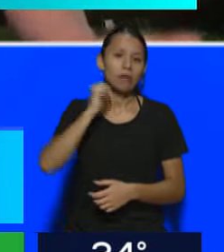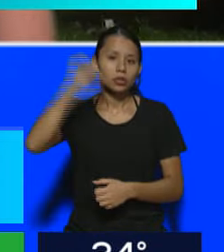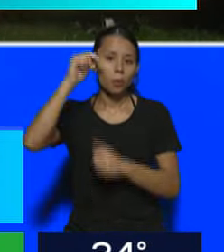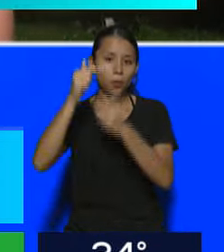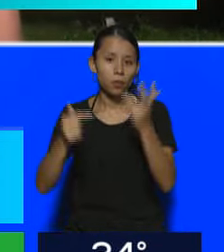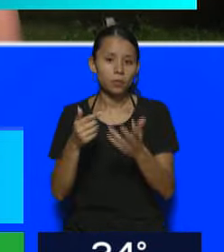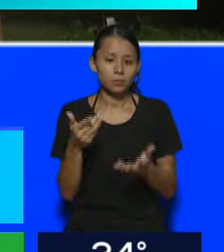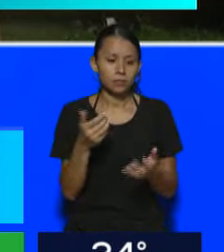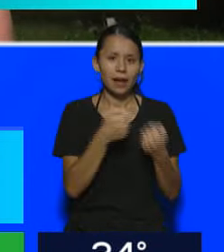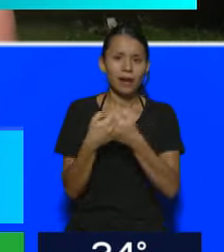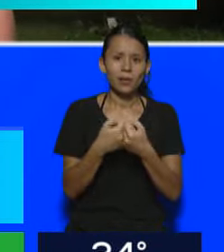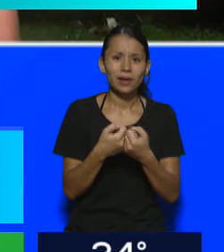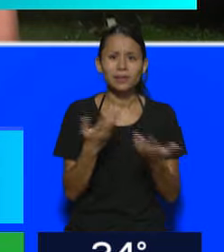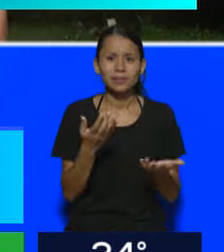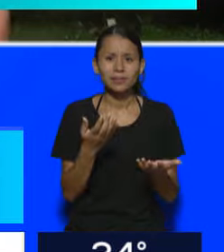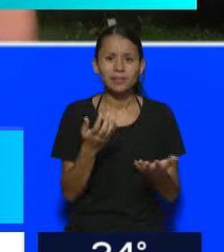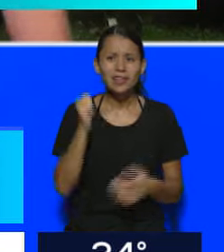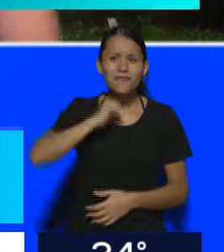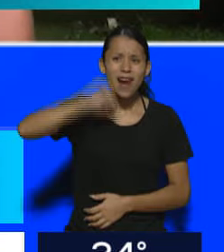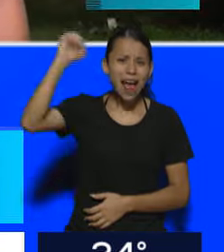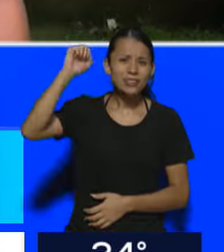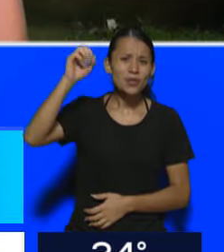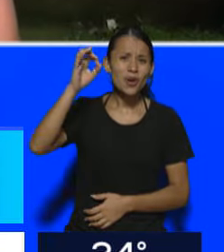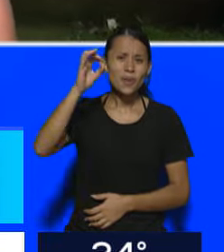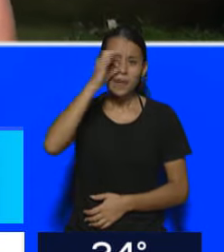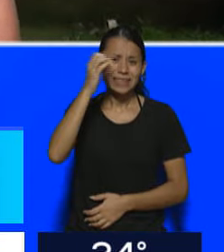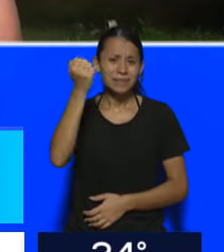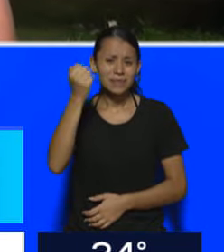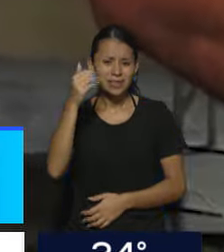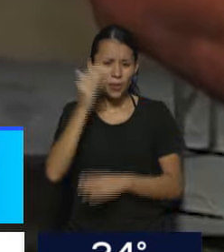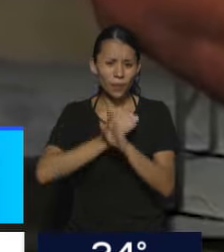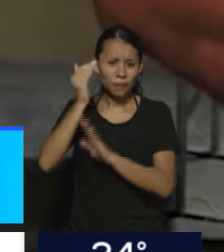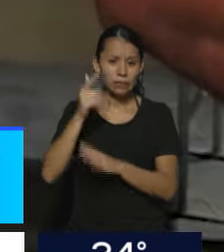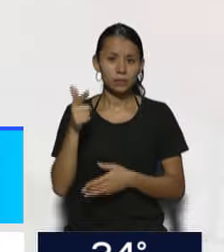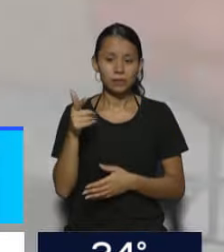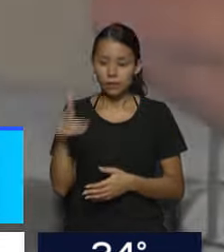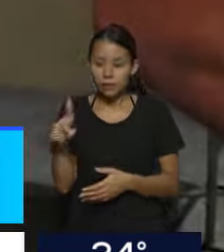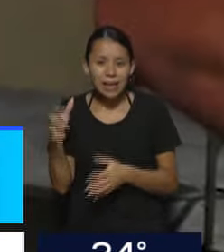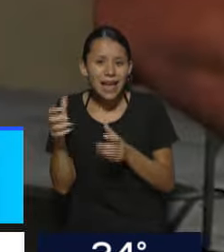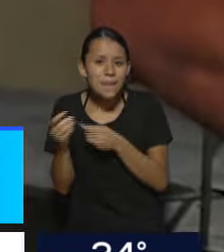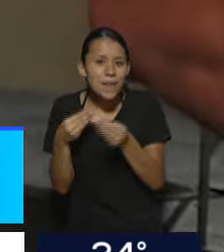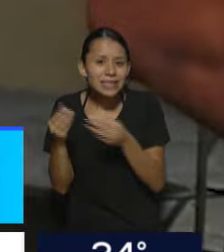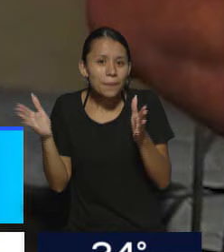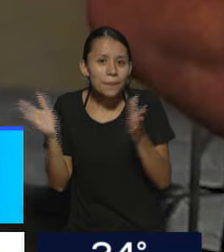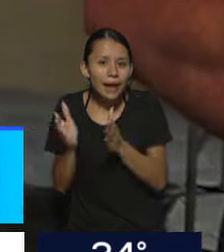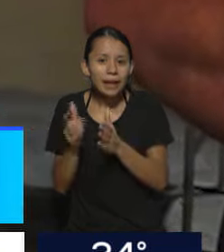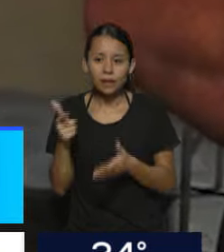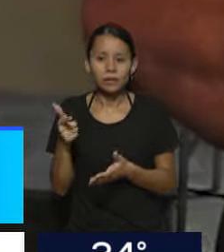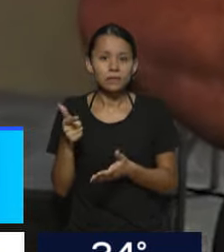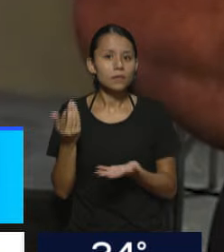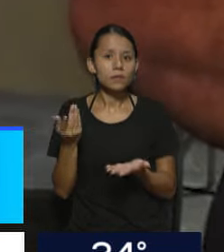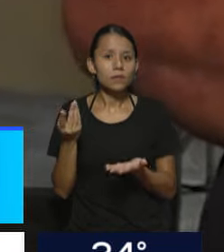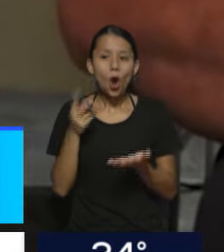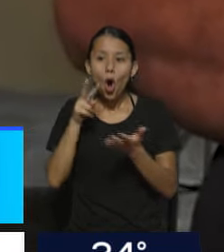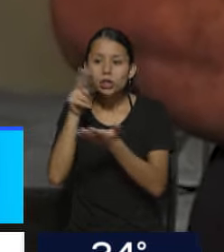con 20% de inflación mensual no hay economía ni pequeña empresa que resista. No hay crédito para cosecha o hay